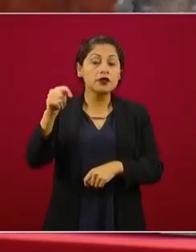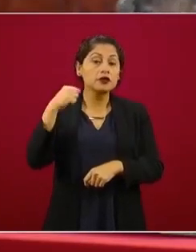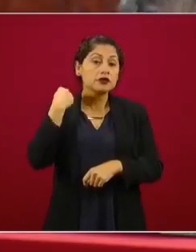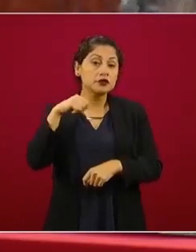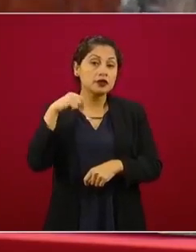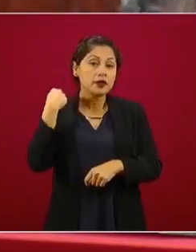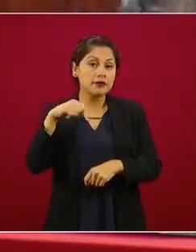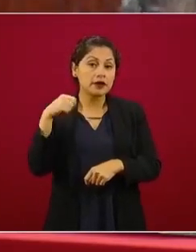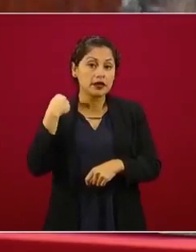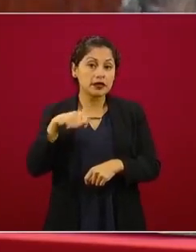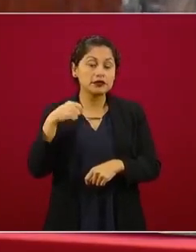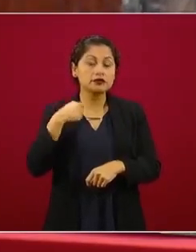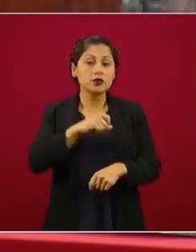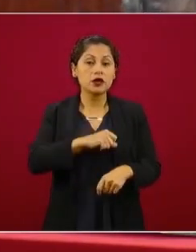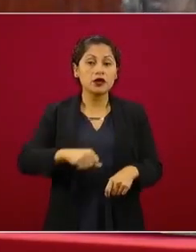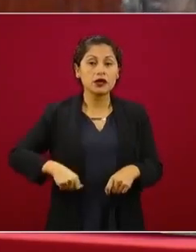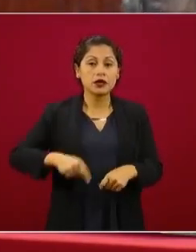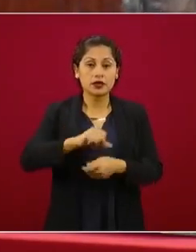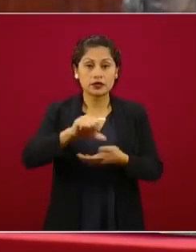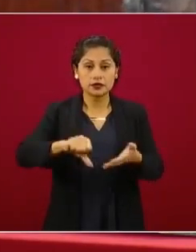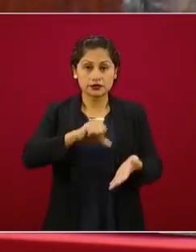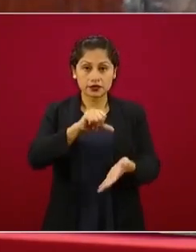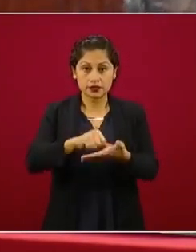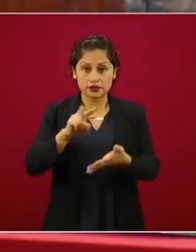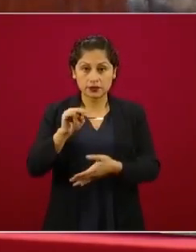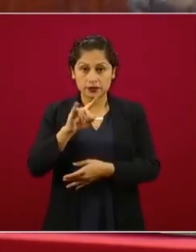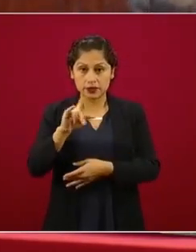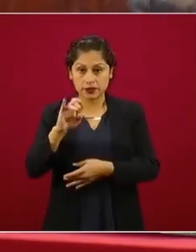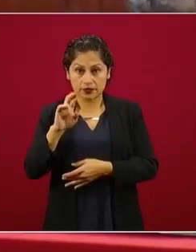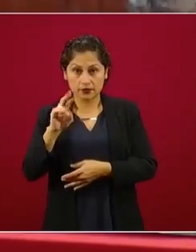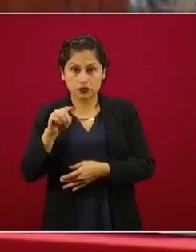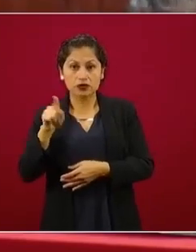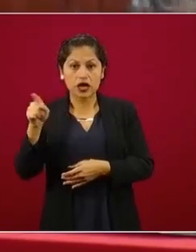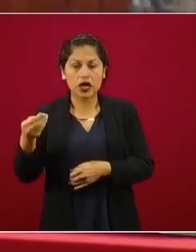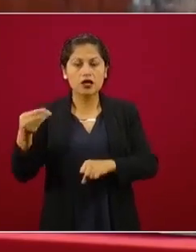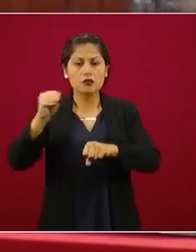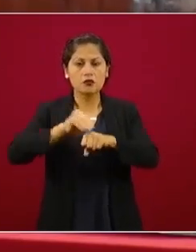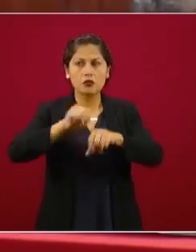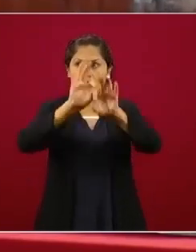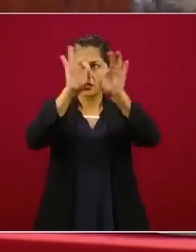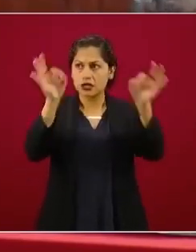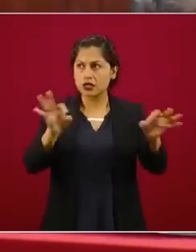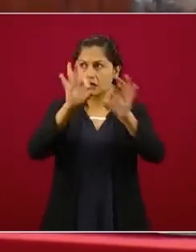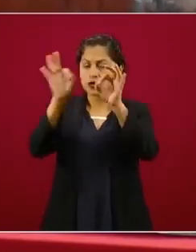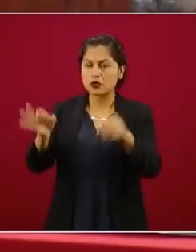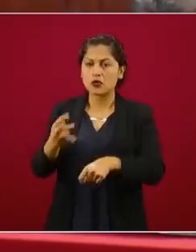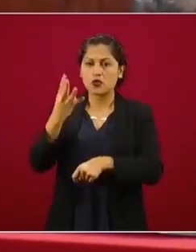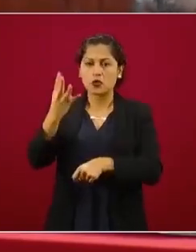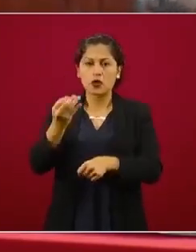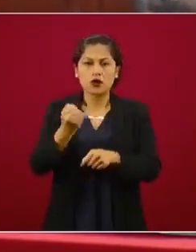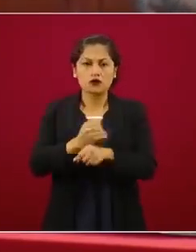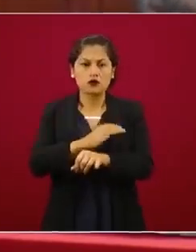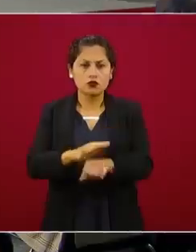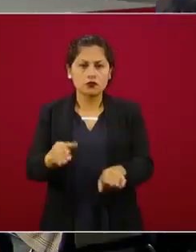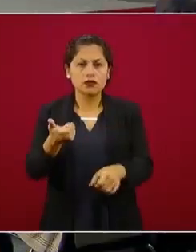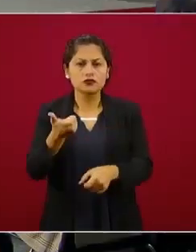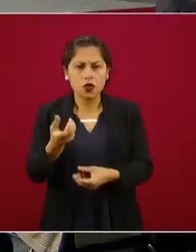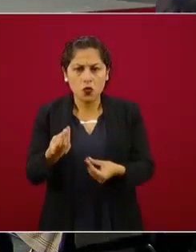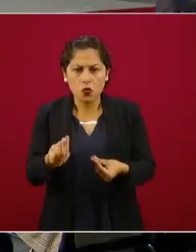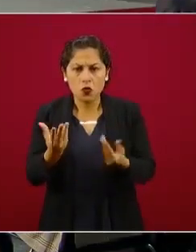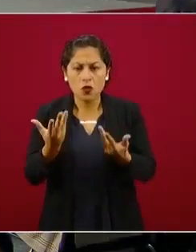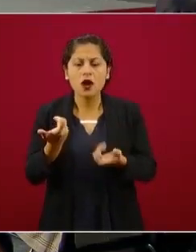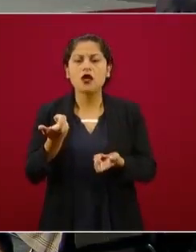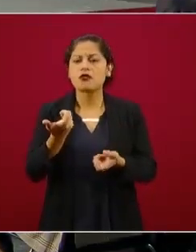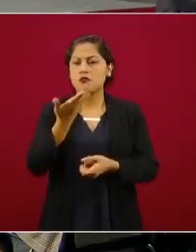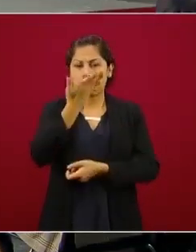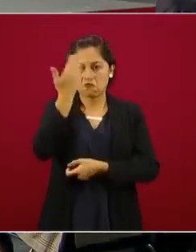de Villahermosa, acaba de instalar 4 túneles sin informar el costo. ¿Qué procede allí en este caso? Gracias. Muchas